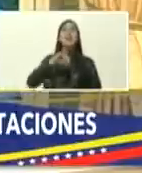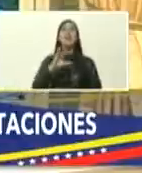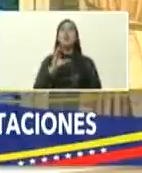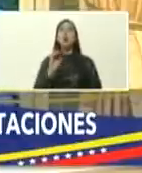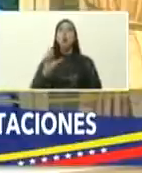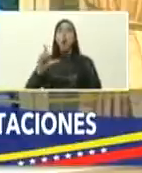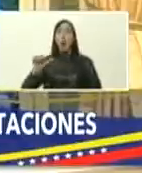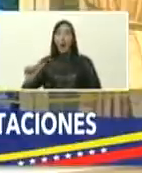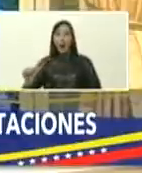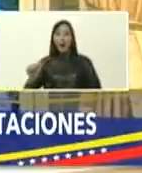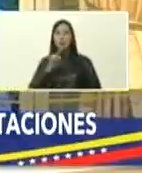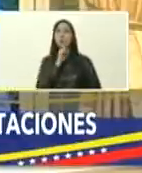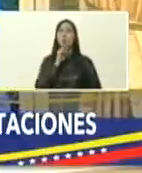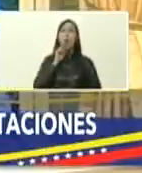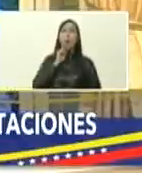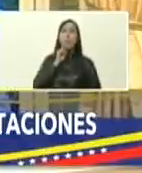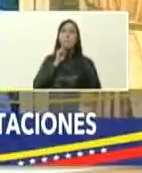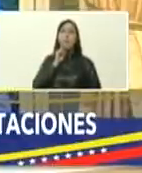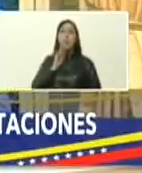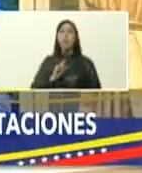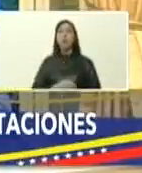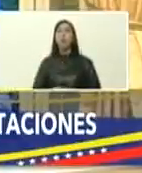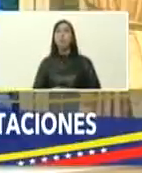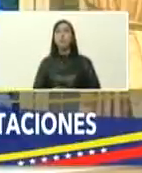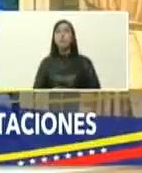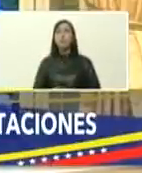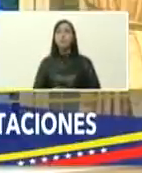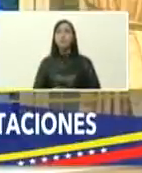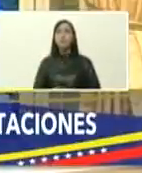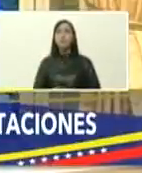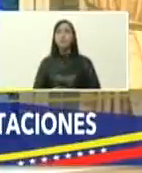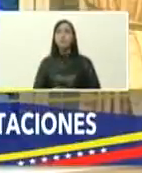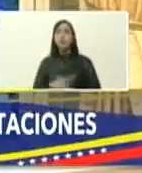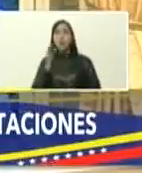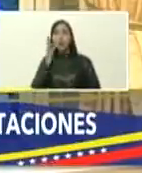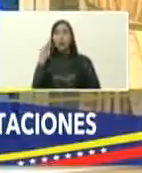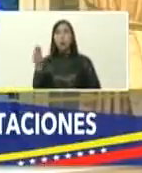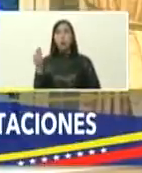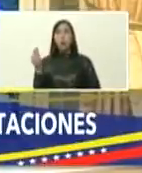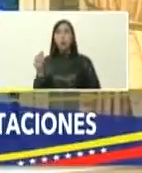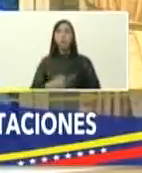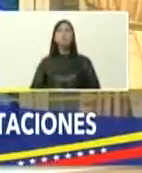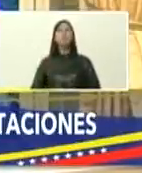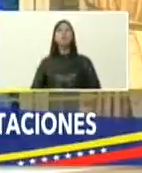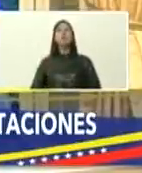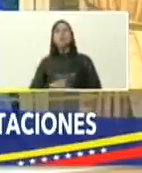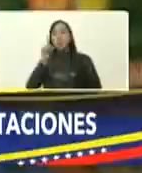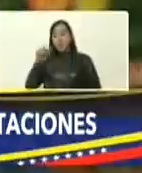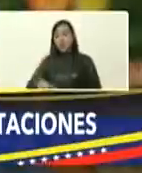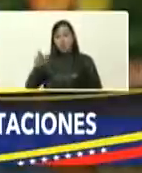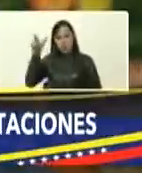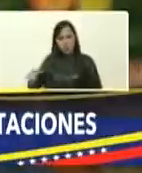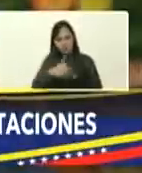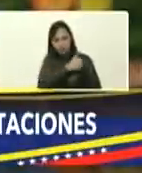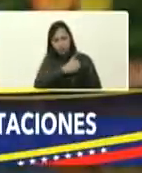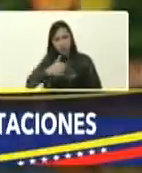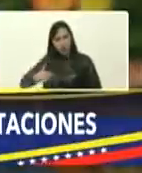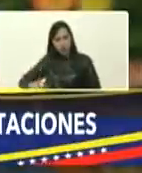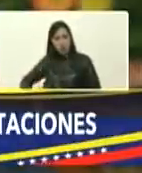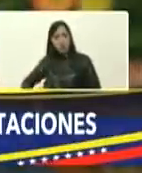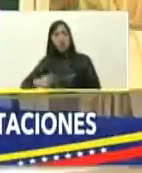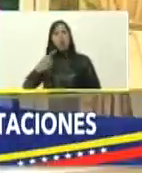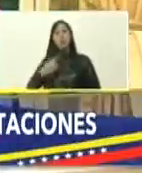Nicola, Nicola Di Bari y Guillermo Lara, presidente de